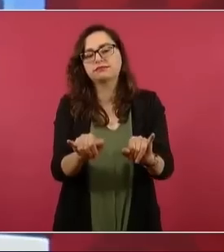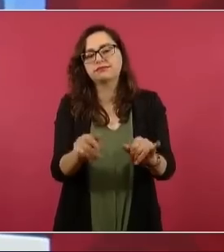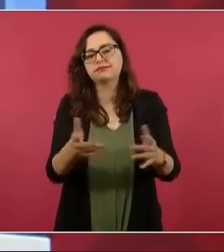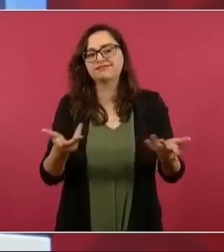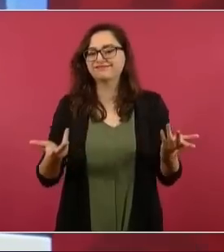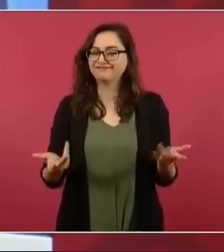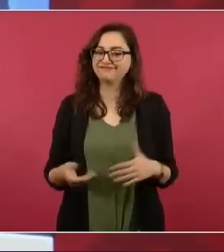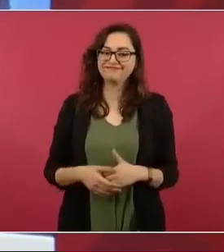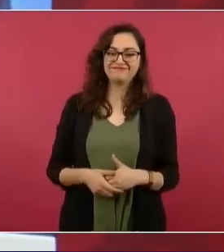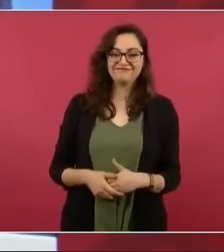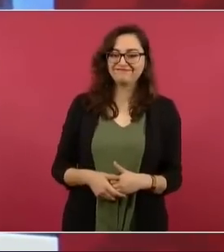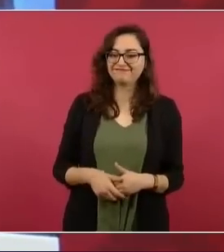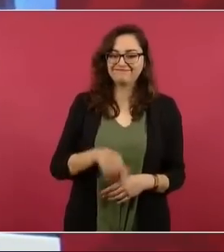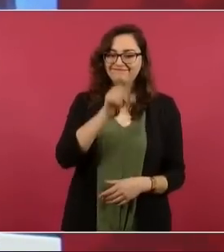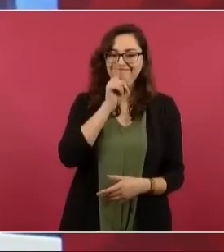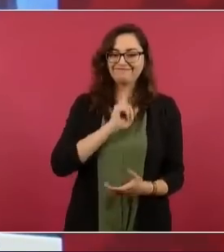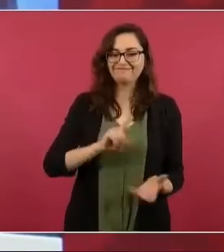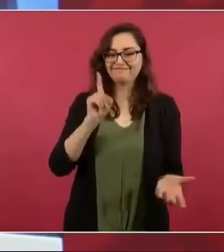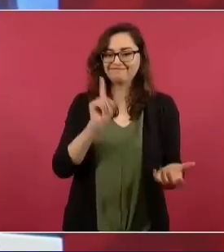Nada.